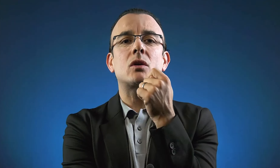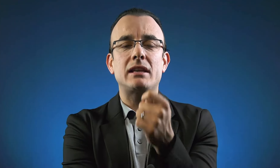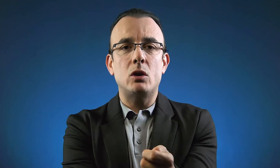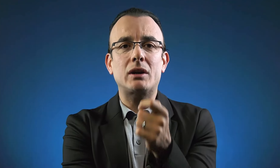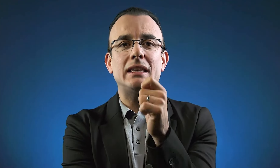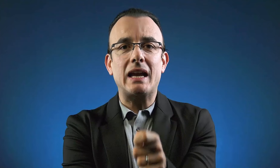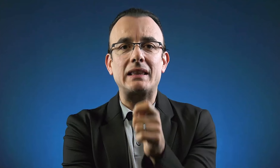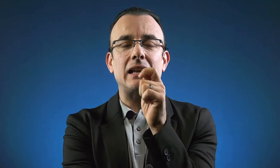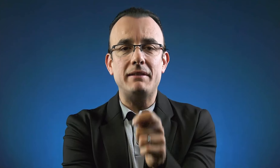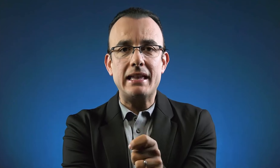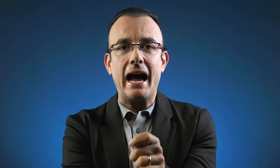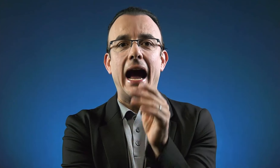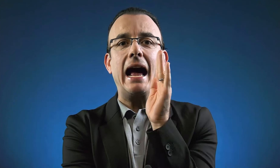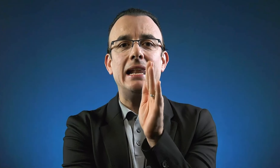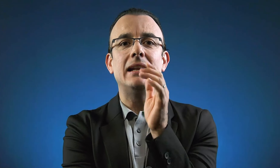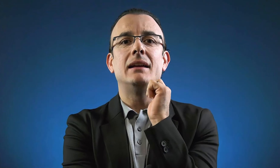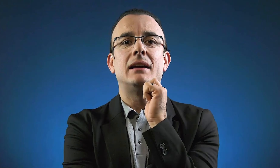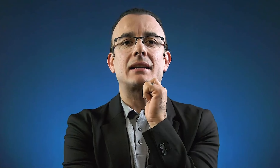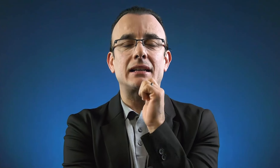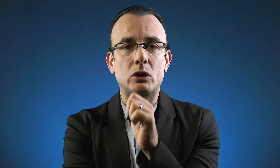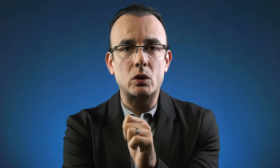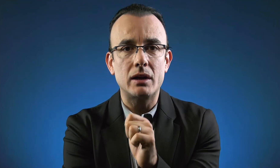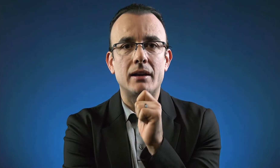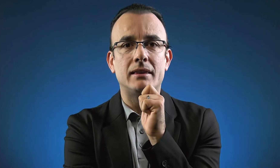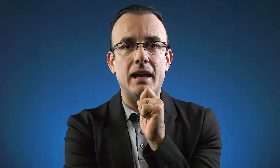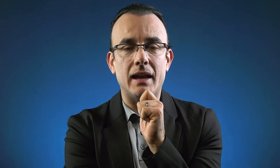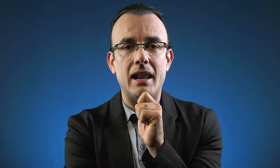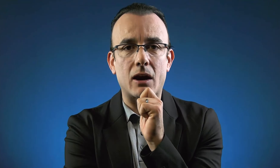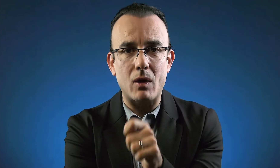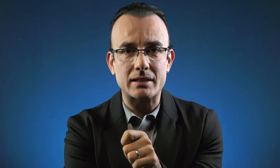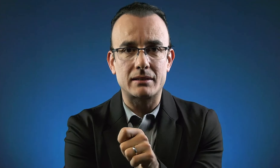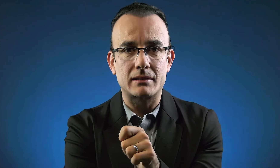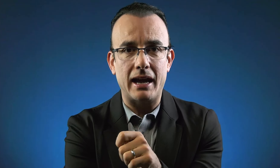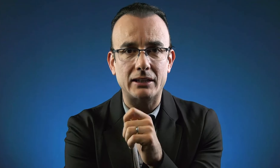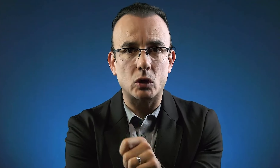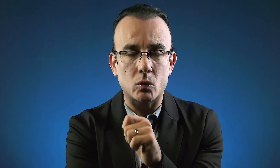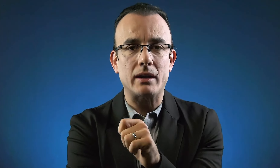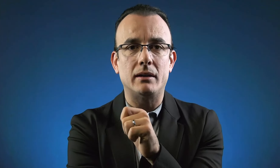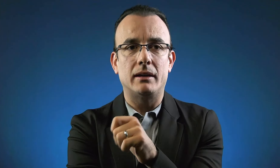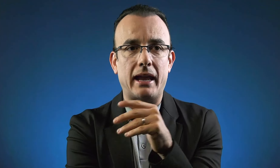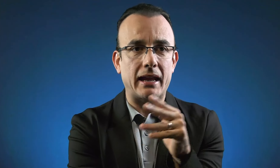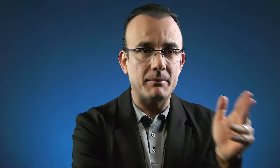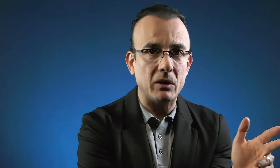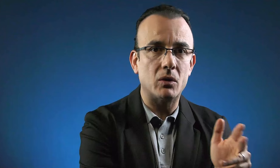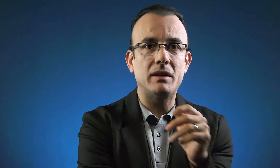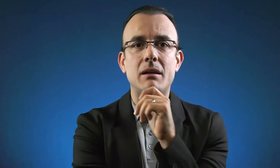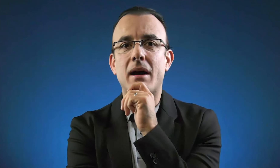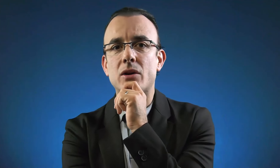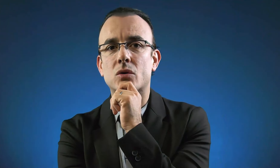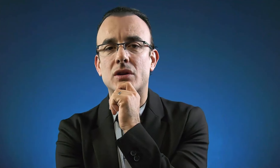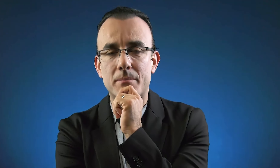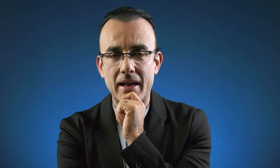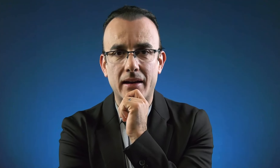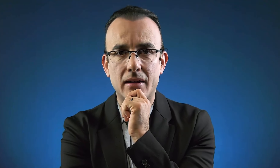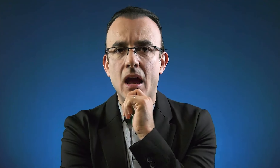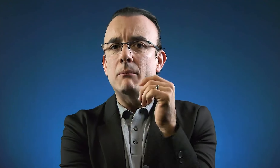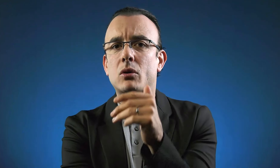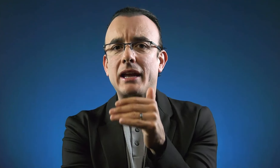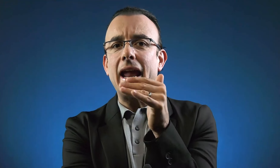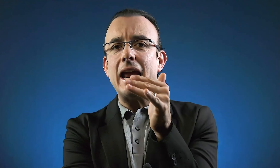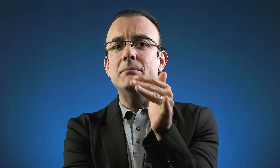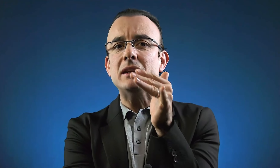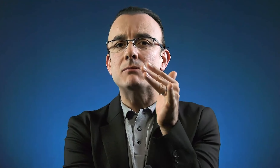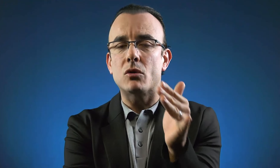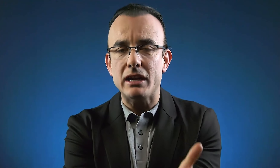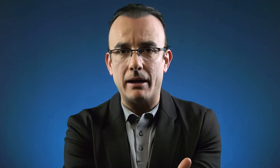¿Quién ordenó quitarle la vida al rector de la UAS, a Héctor Cuen, que era amigo del Mayo Zambada? ¿Por